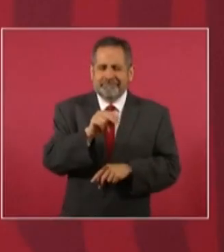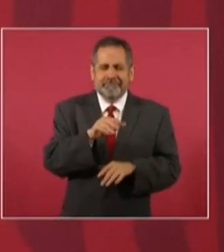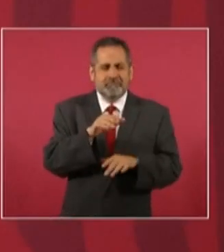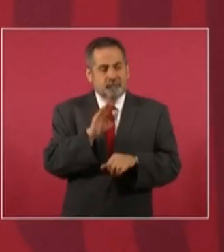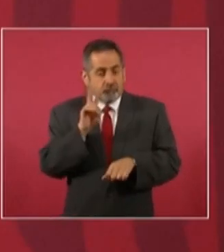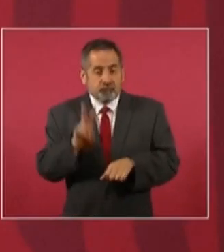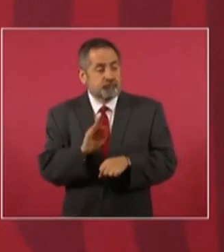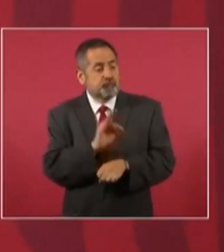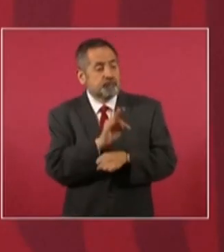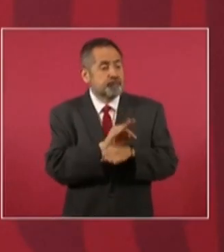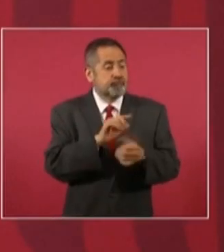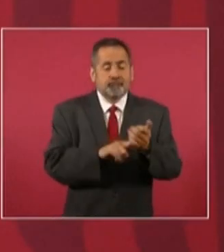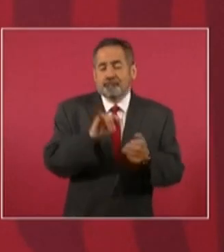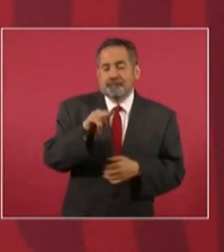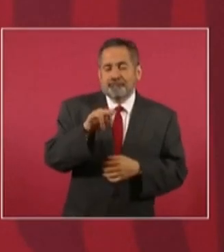Lo hicieron